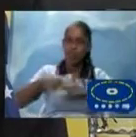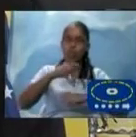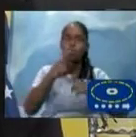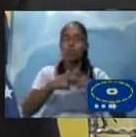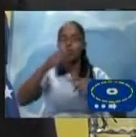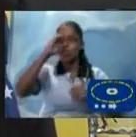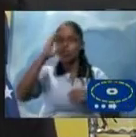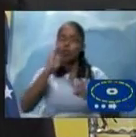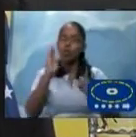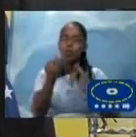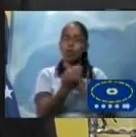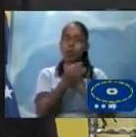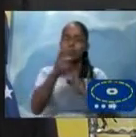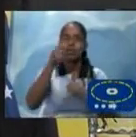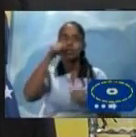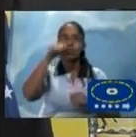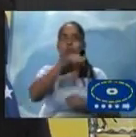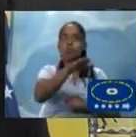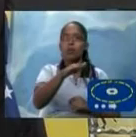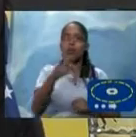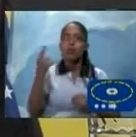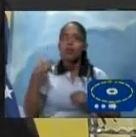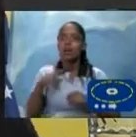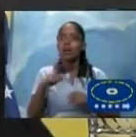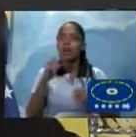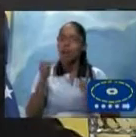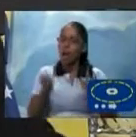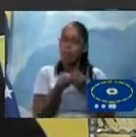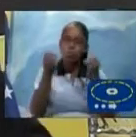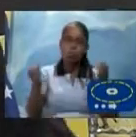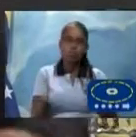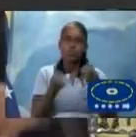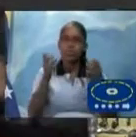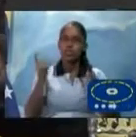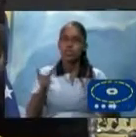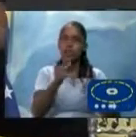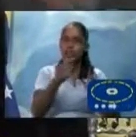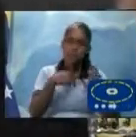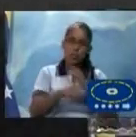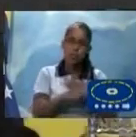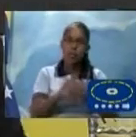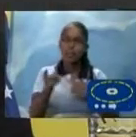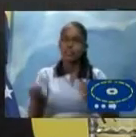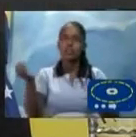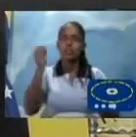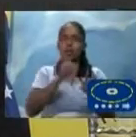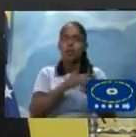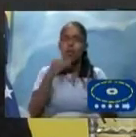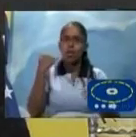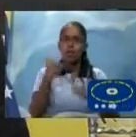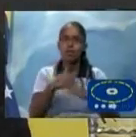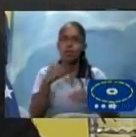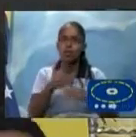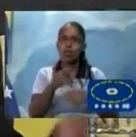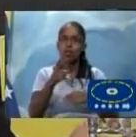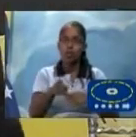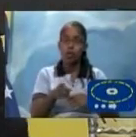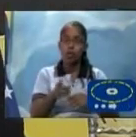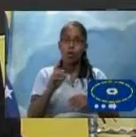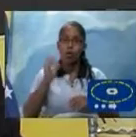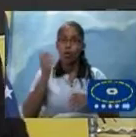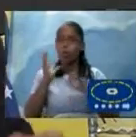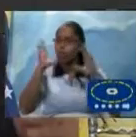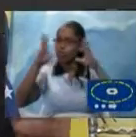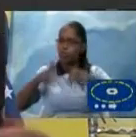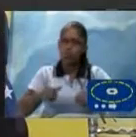Dios guarda a su pueblo y hay abundancia, papá. La gente va allí y se vuelve, bueno, pues como loco,